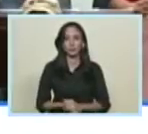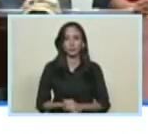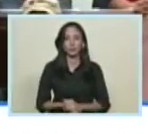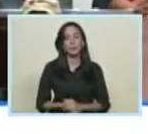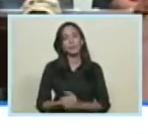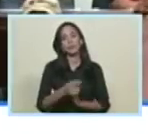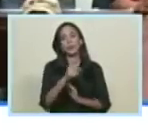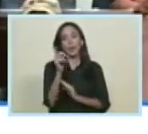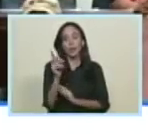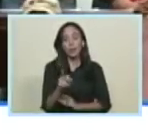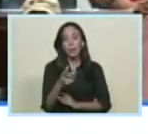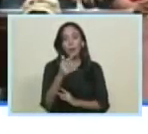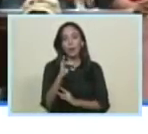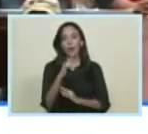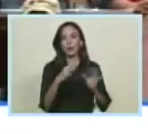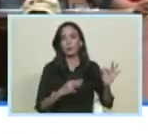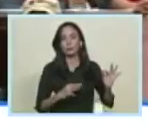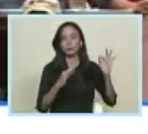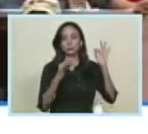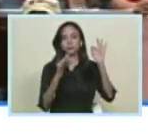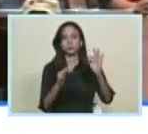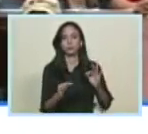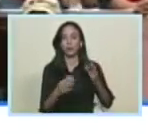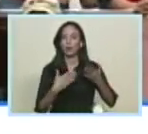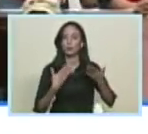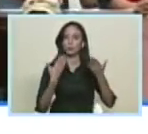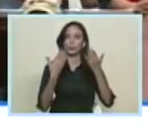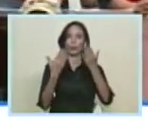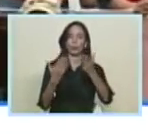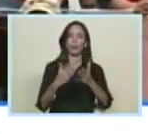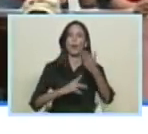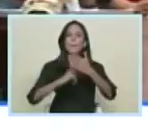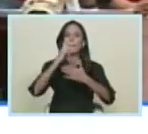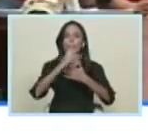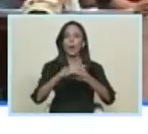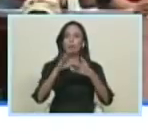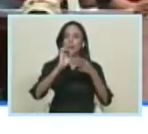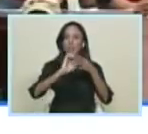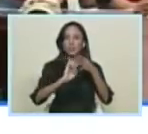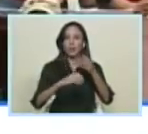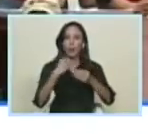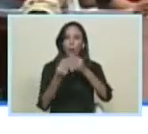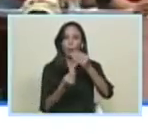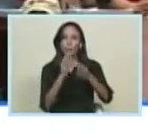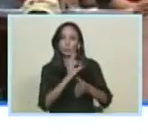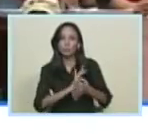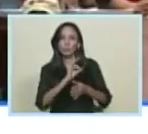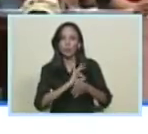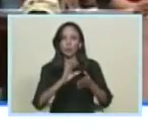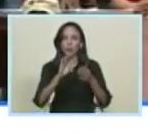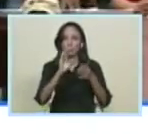Y aquí tengo también, te lo entrego, el Plan Estratégico Socialista